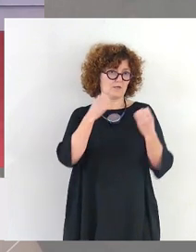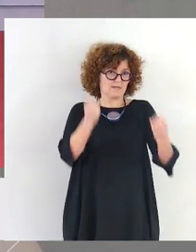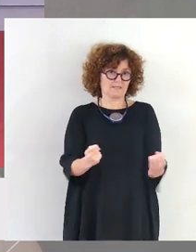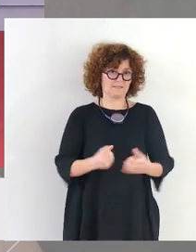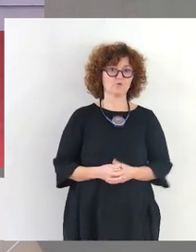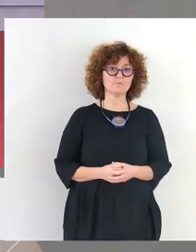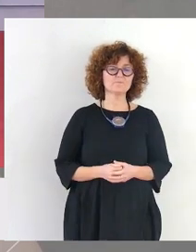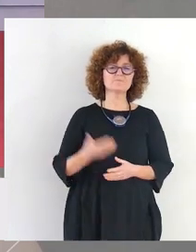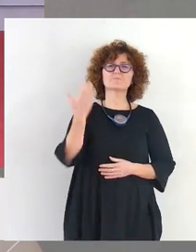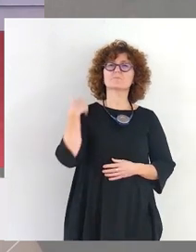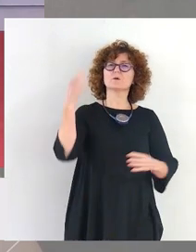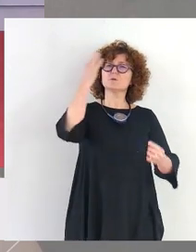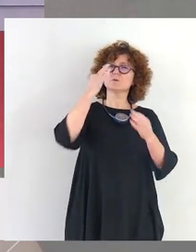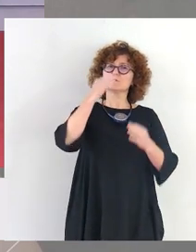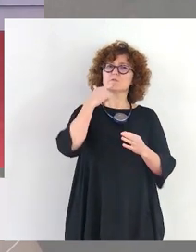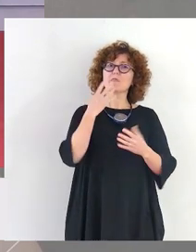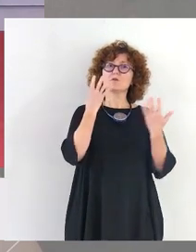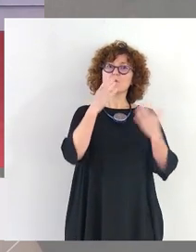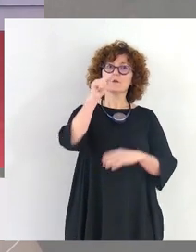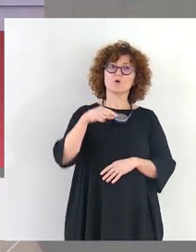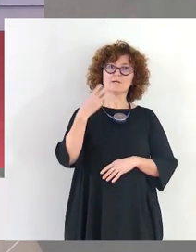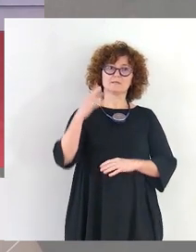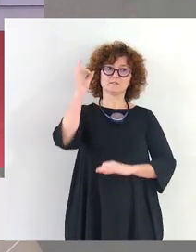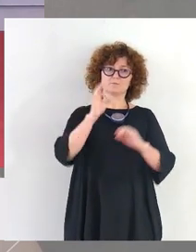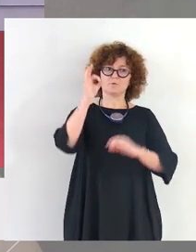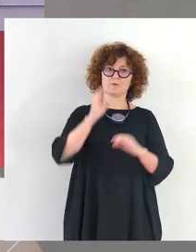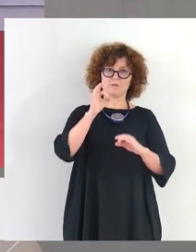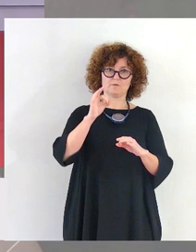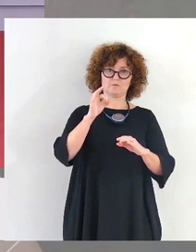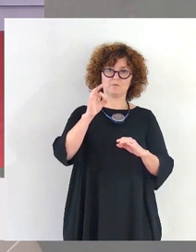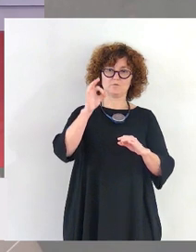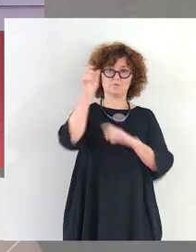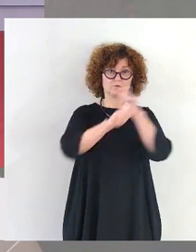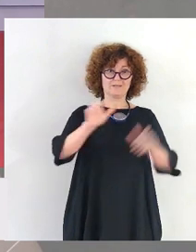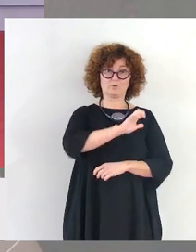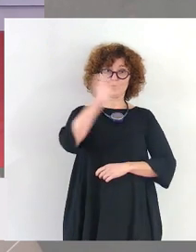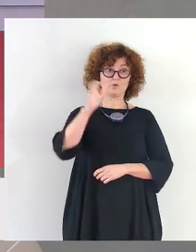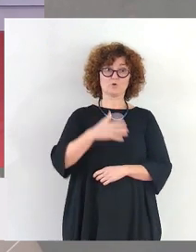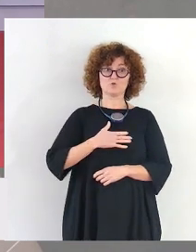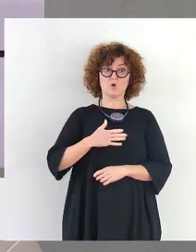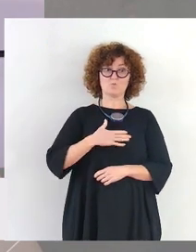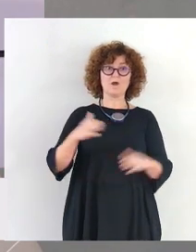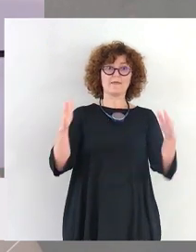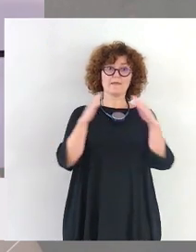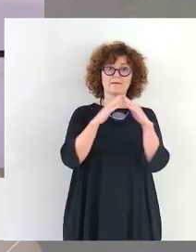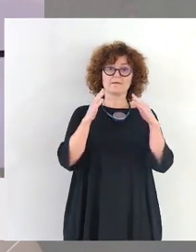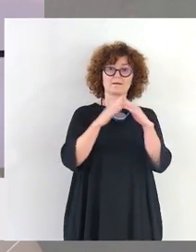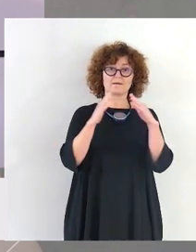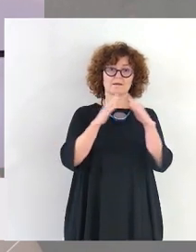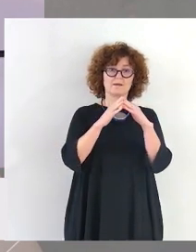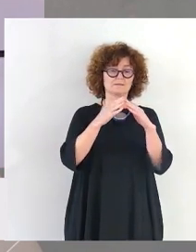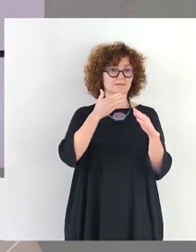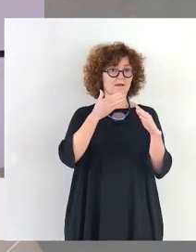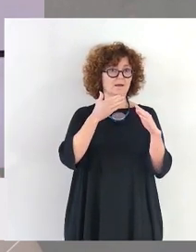según los últimos datos se estima que el 9,3 por de los europeos no pueden mantener sus hogares adecuadamente